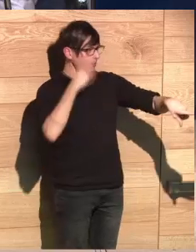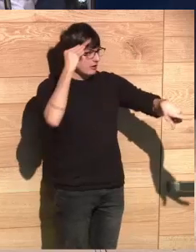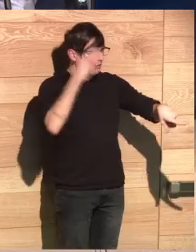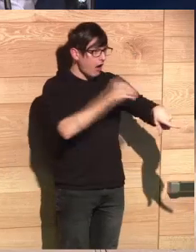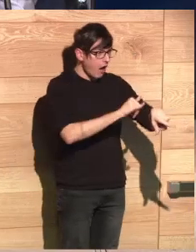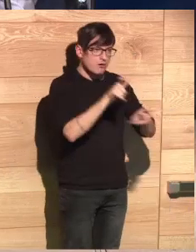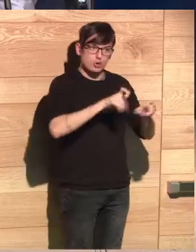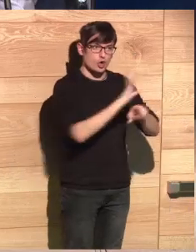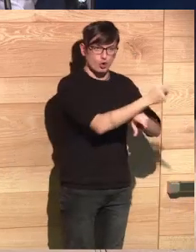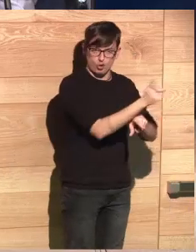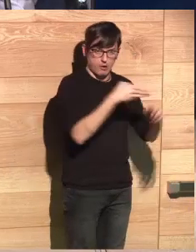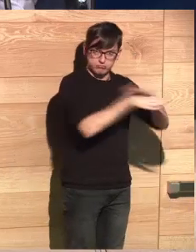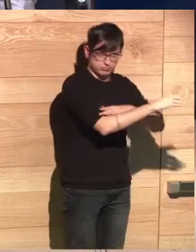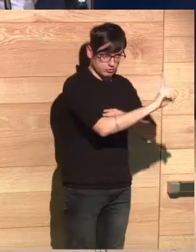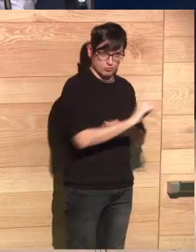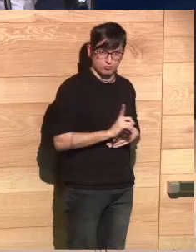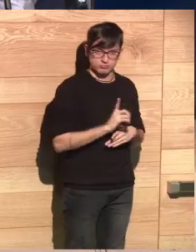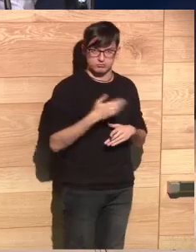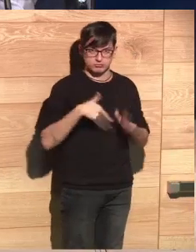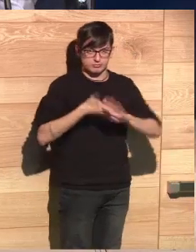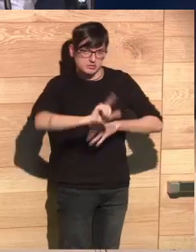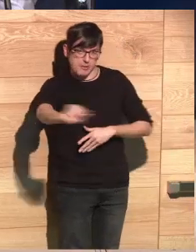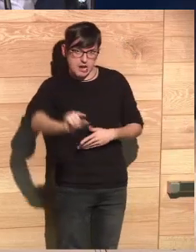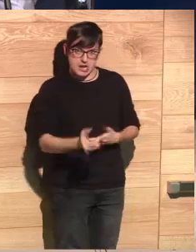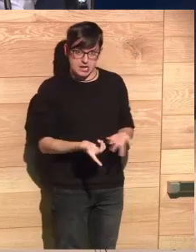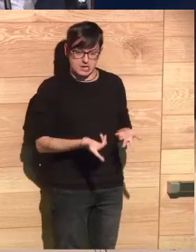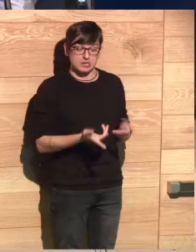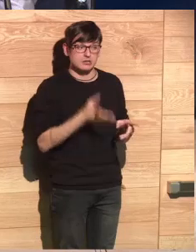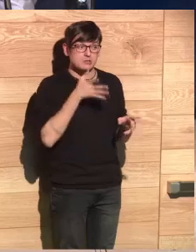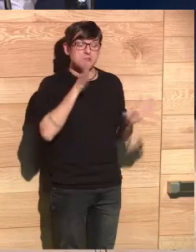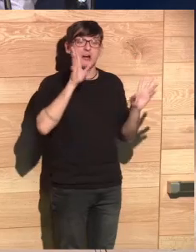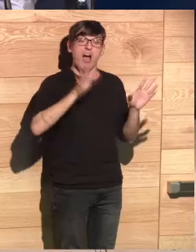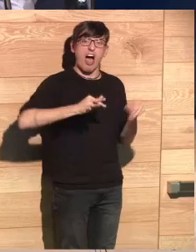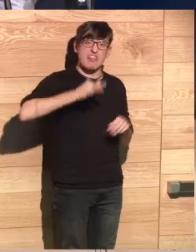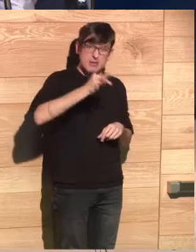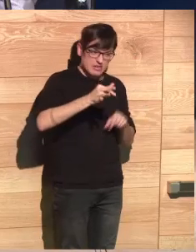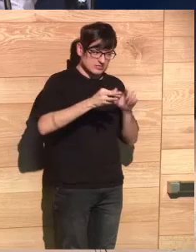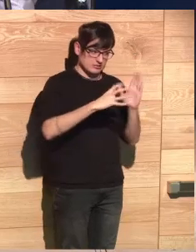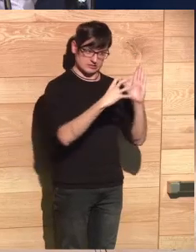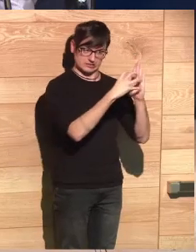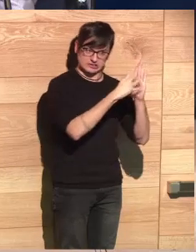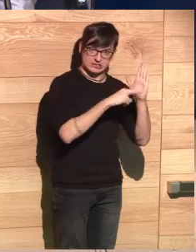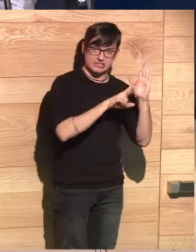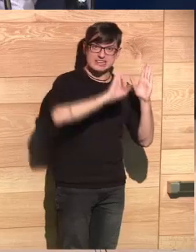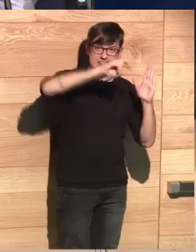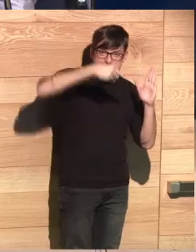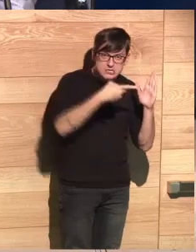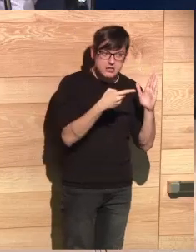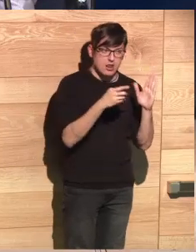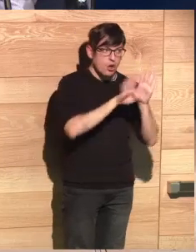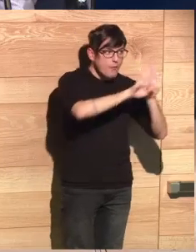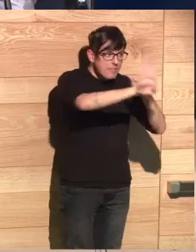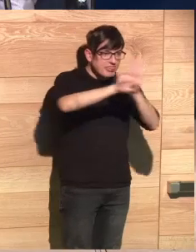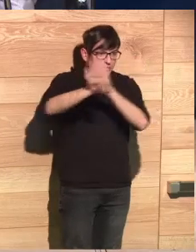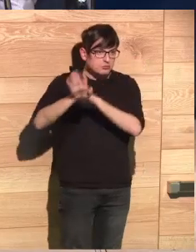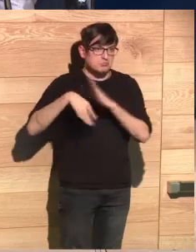no te roban, ¿no? Esto es un poco la idea, ¿no? Pero este Ring tiene la particularidad de que además crea comunidades con los vecinos, en los cuales tú compartes